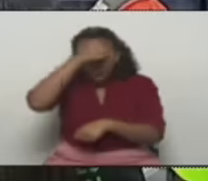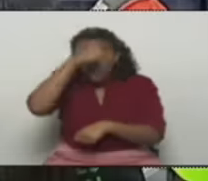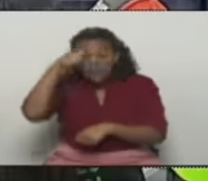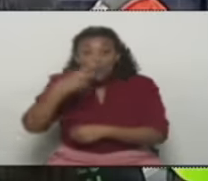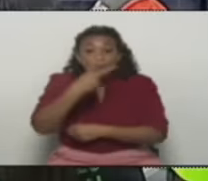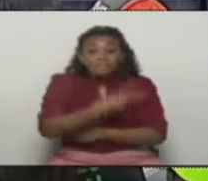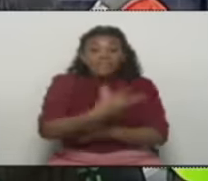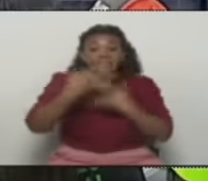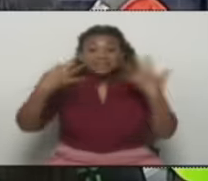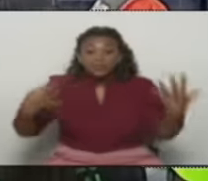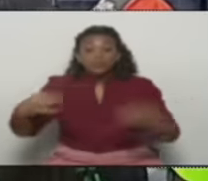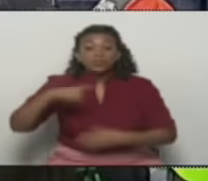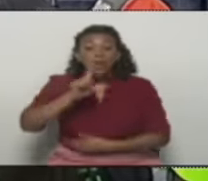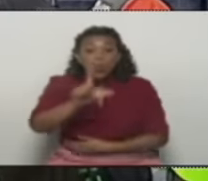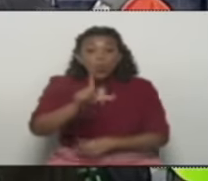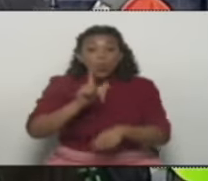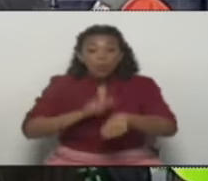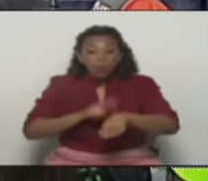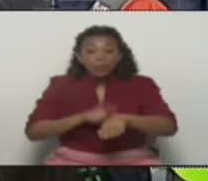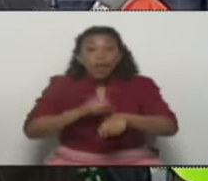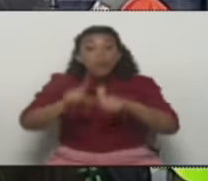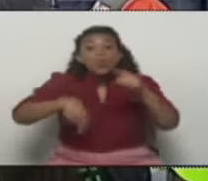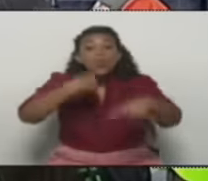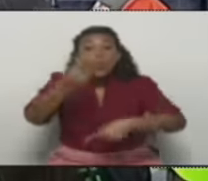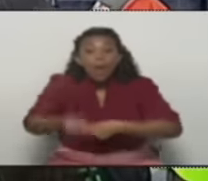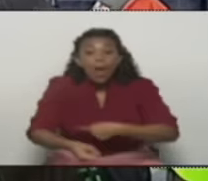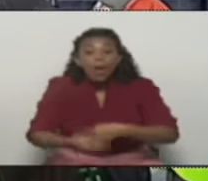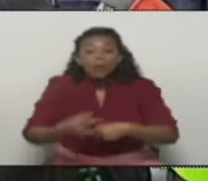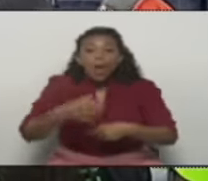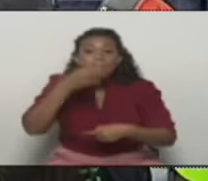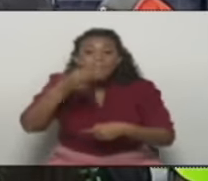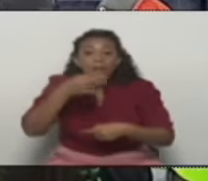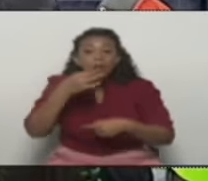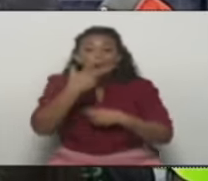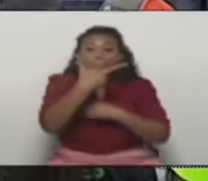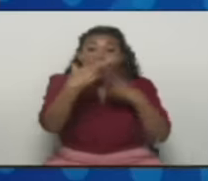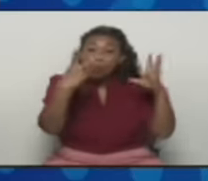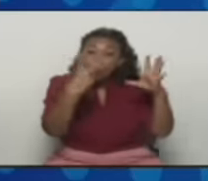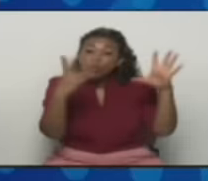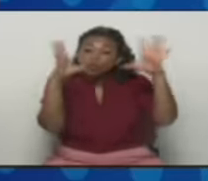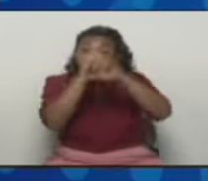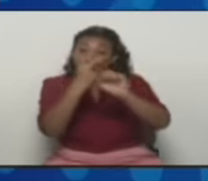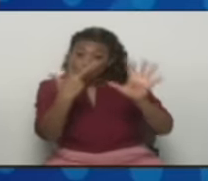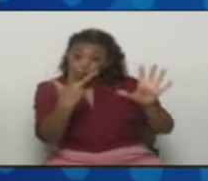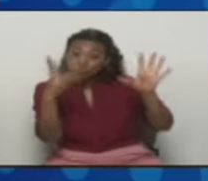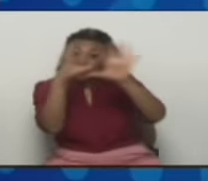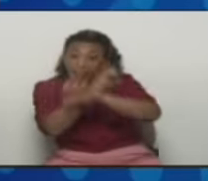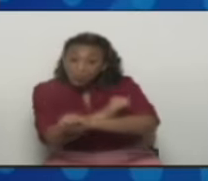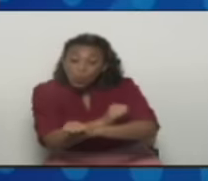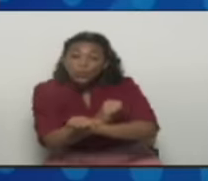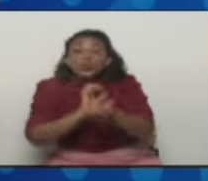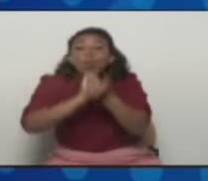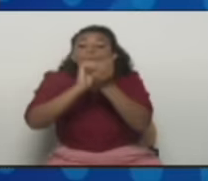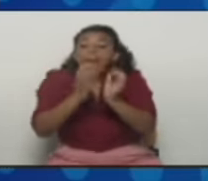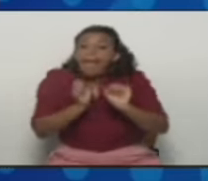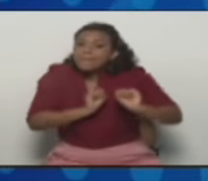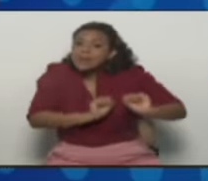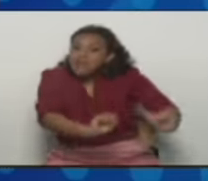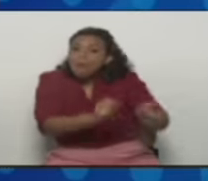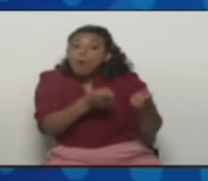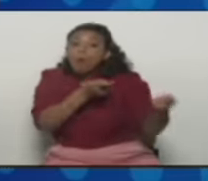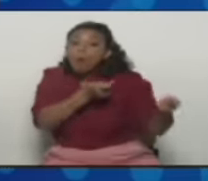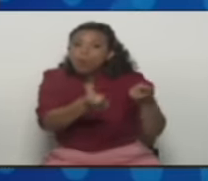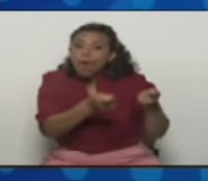28 trataron de hacer un gran apagón al mediodía y luego a las 8 de la noche. Y lo evitamos, lo